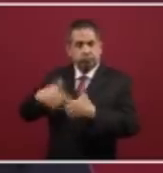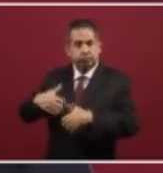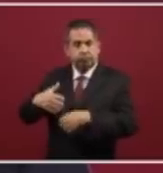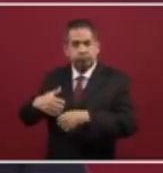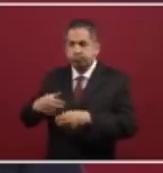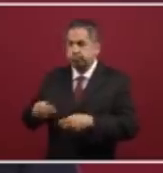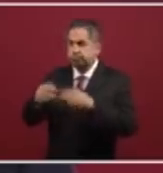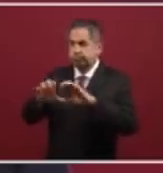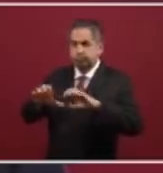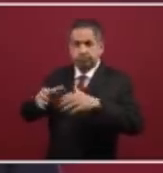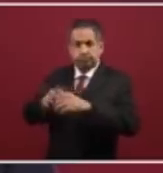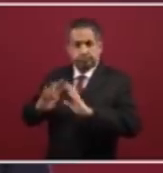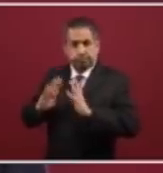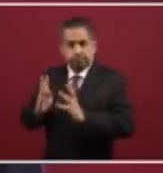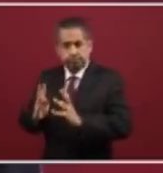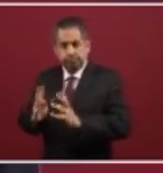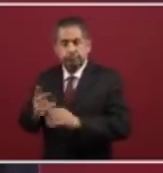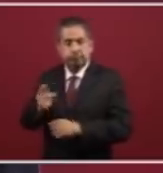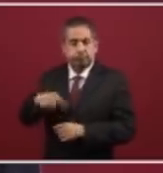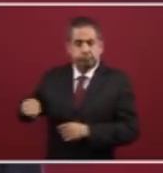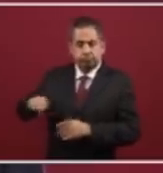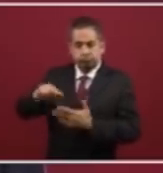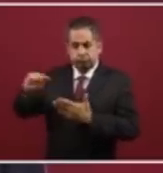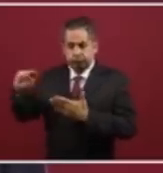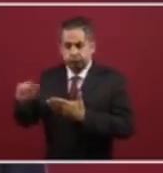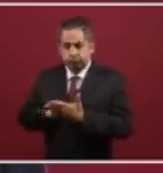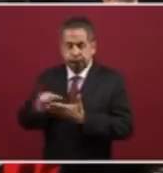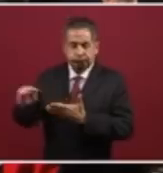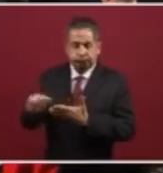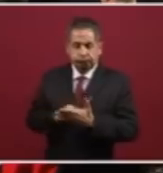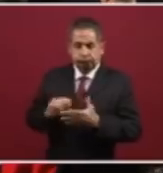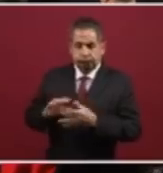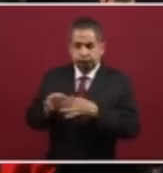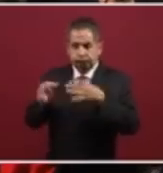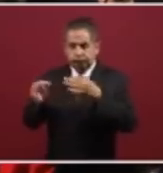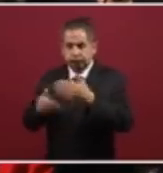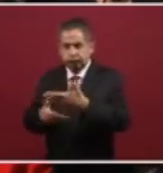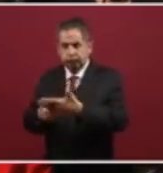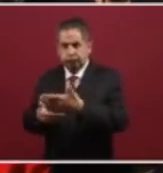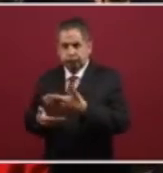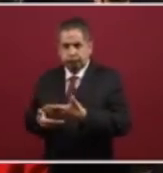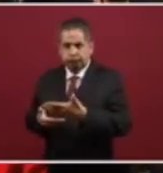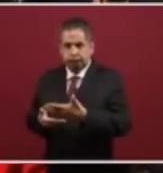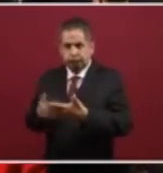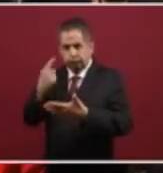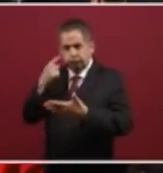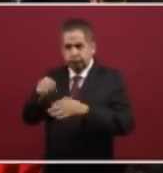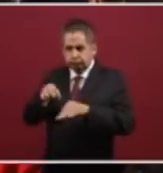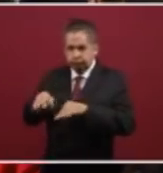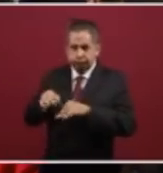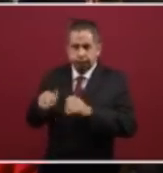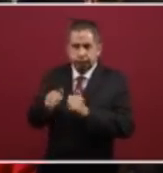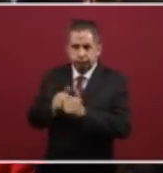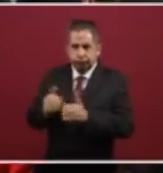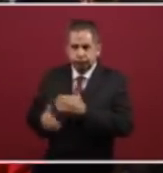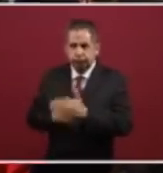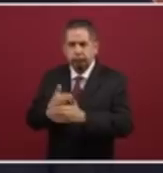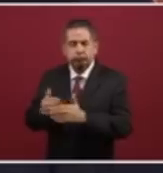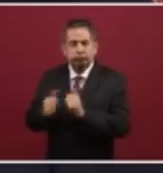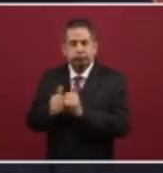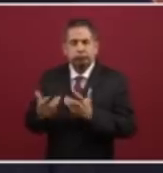y se va a suscribir un documento para trabajar de manera